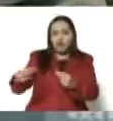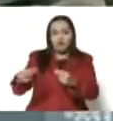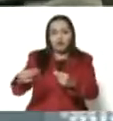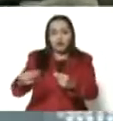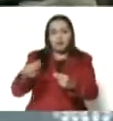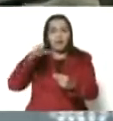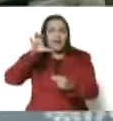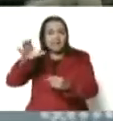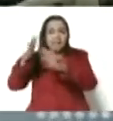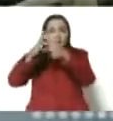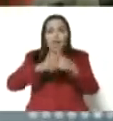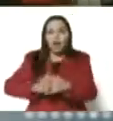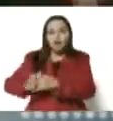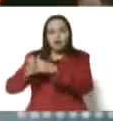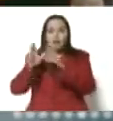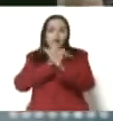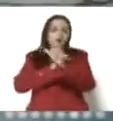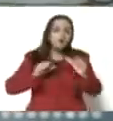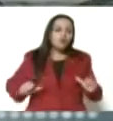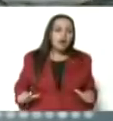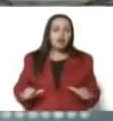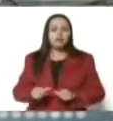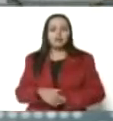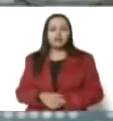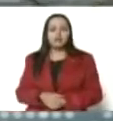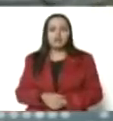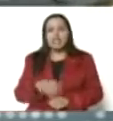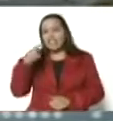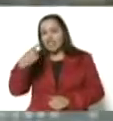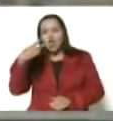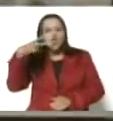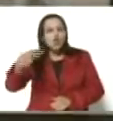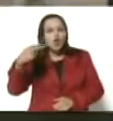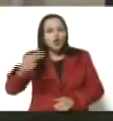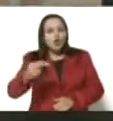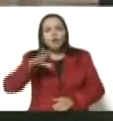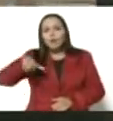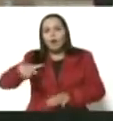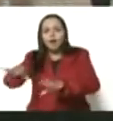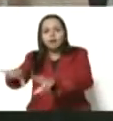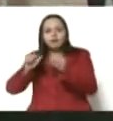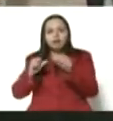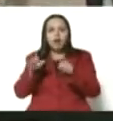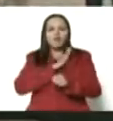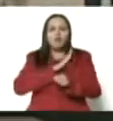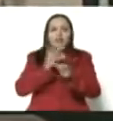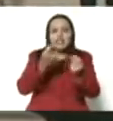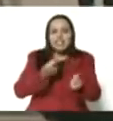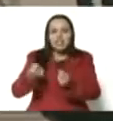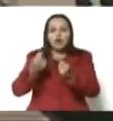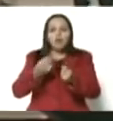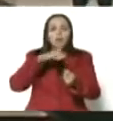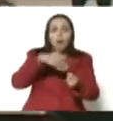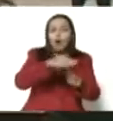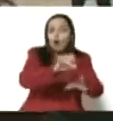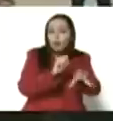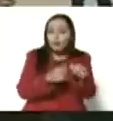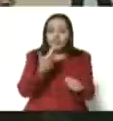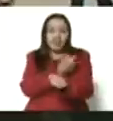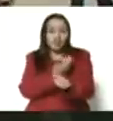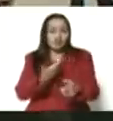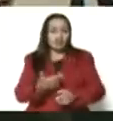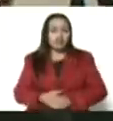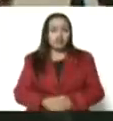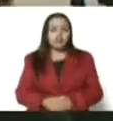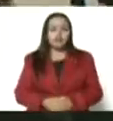como Estados Unidos, Portugal, no fue negado el acceso a los recursos del pueblo para acceder a las vacunas.